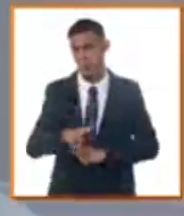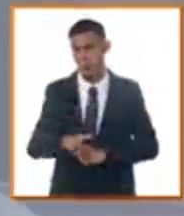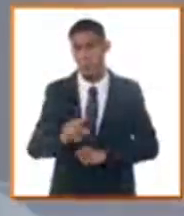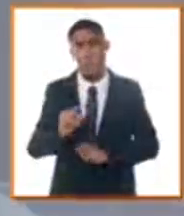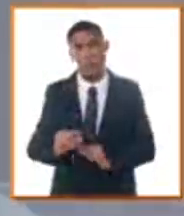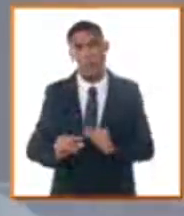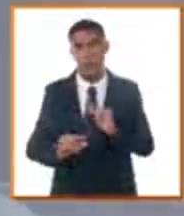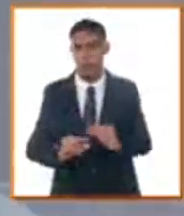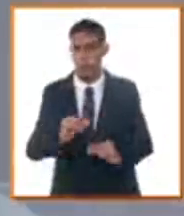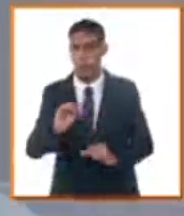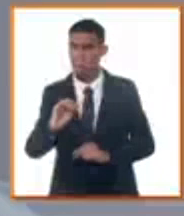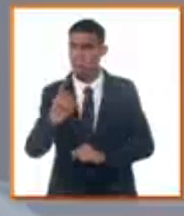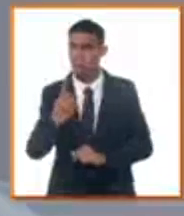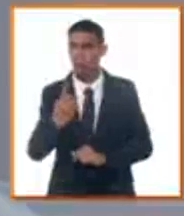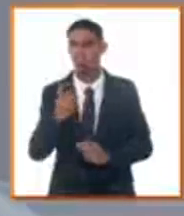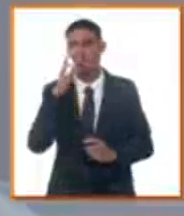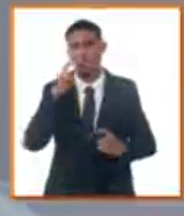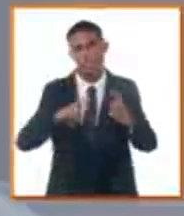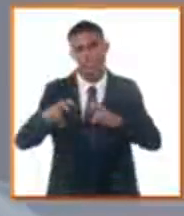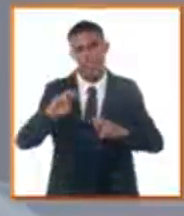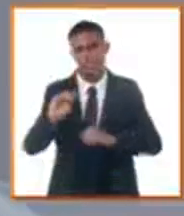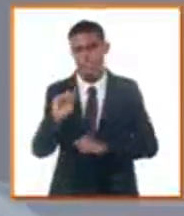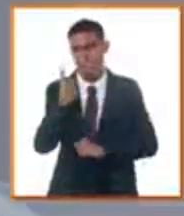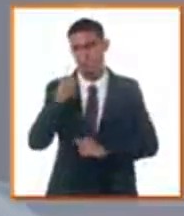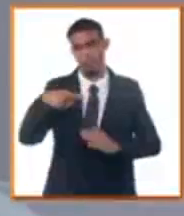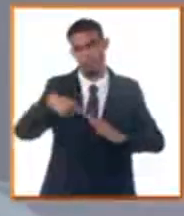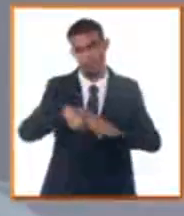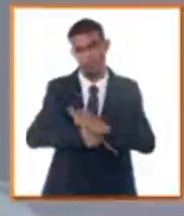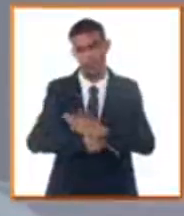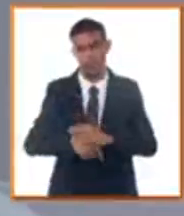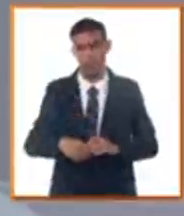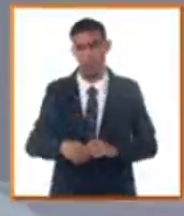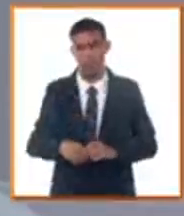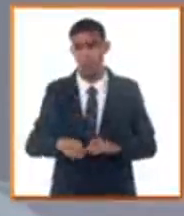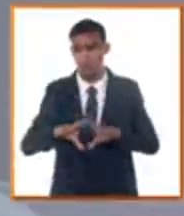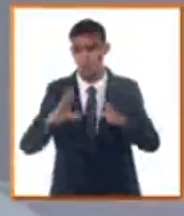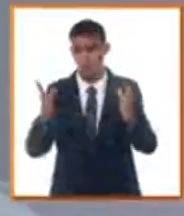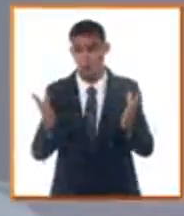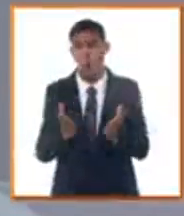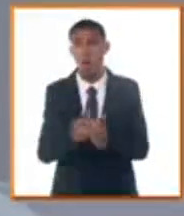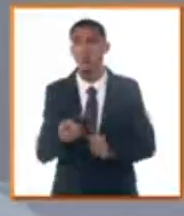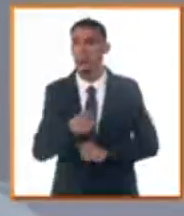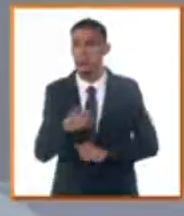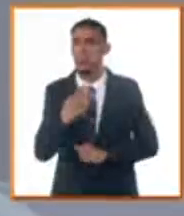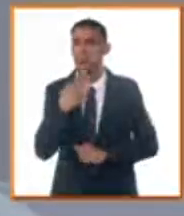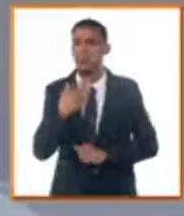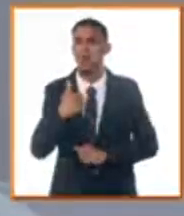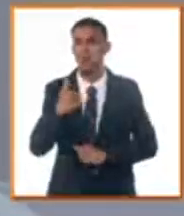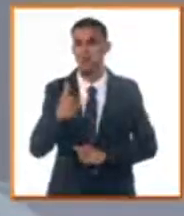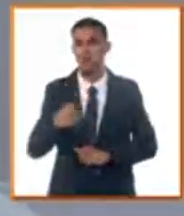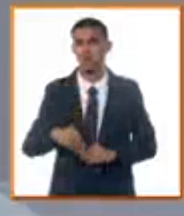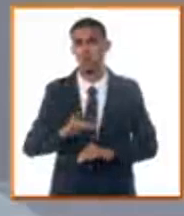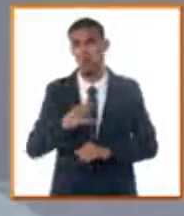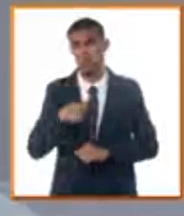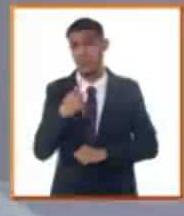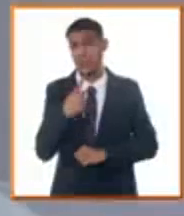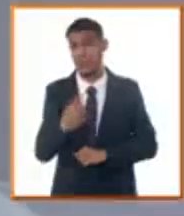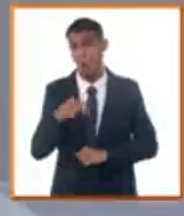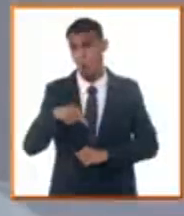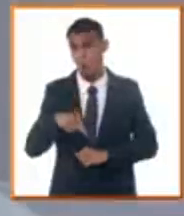a evaluar sus ventajas y sus desventajas. Y eso nos va a permitir, porque ciertamente, creo que ya lo mencioné,